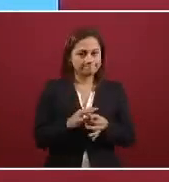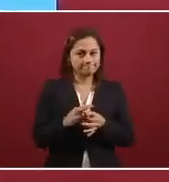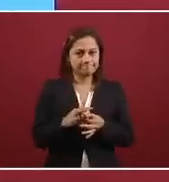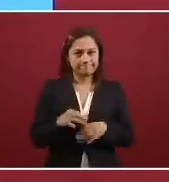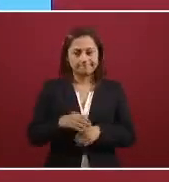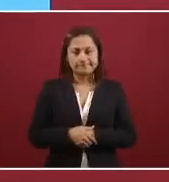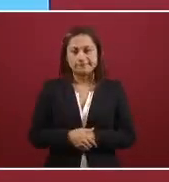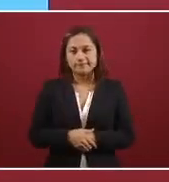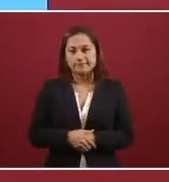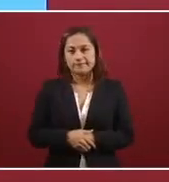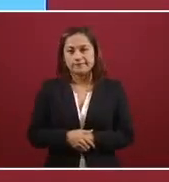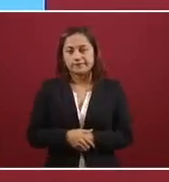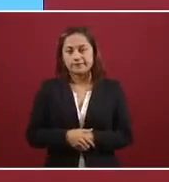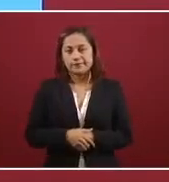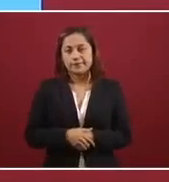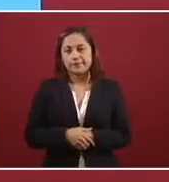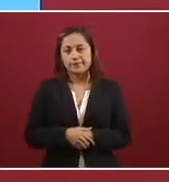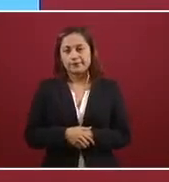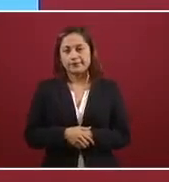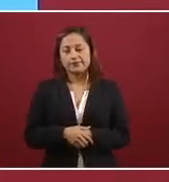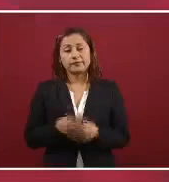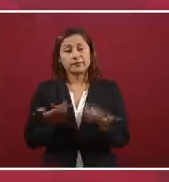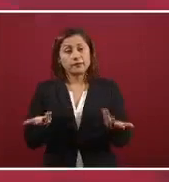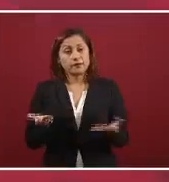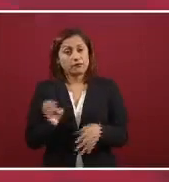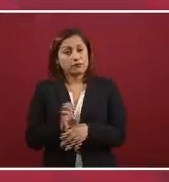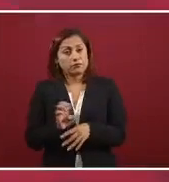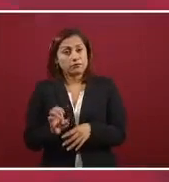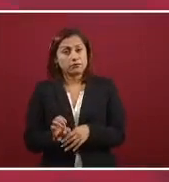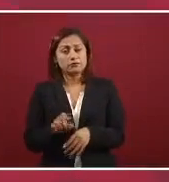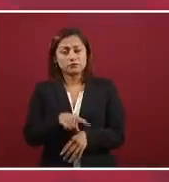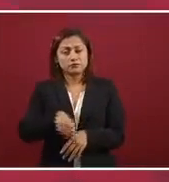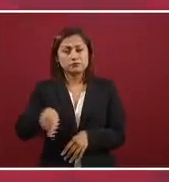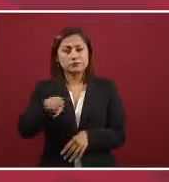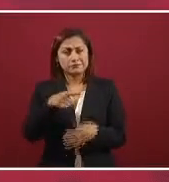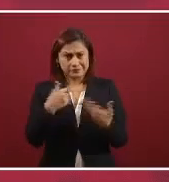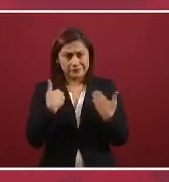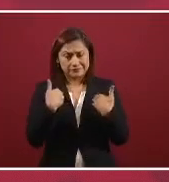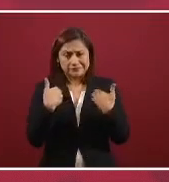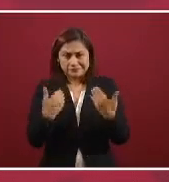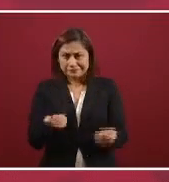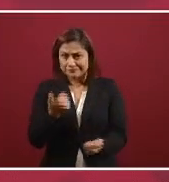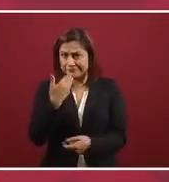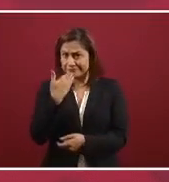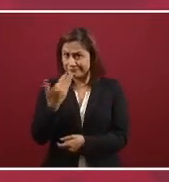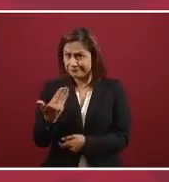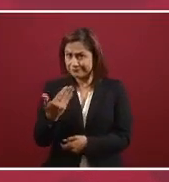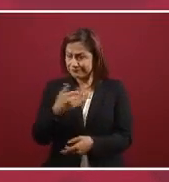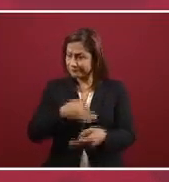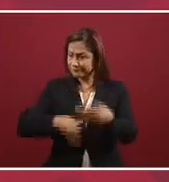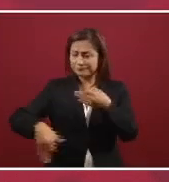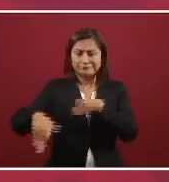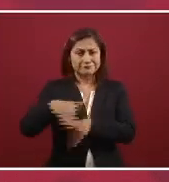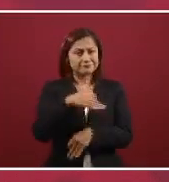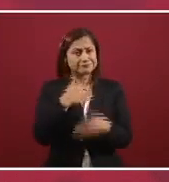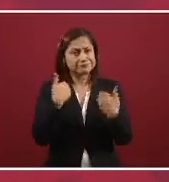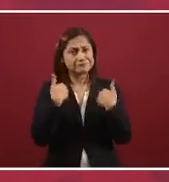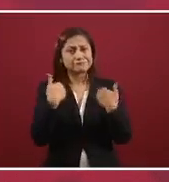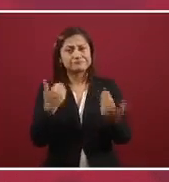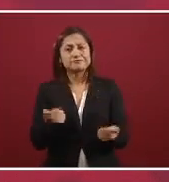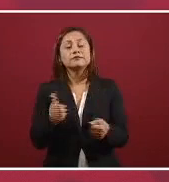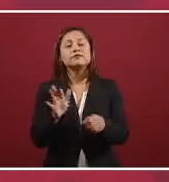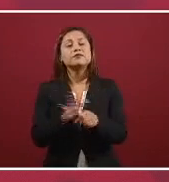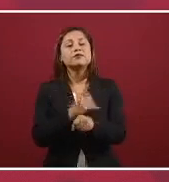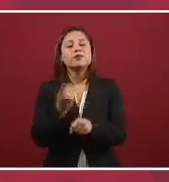Entonces, que se entienda bien, porque hay veces que se además